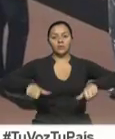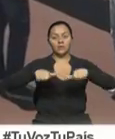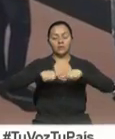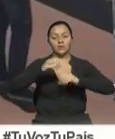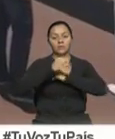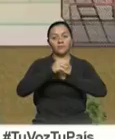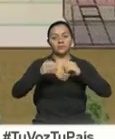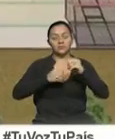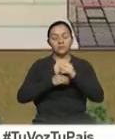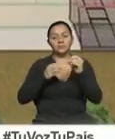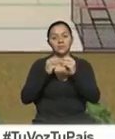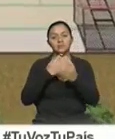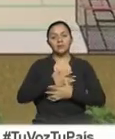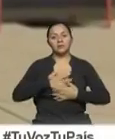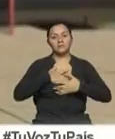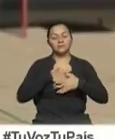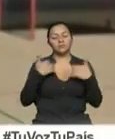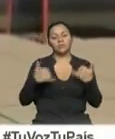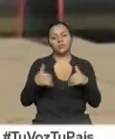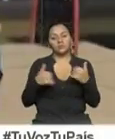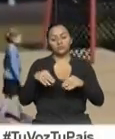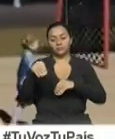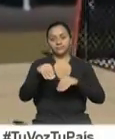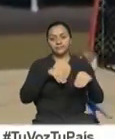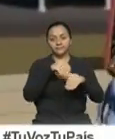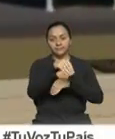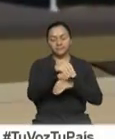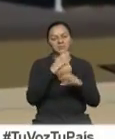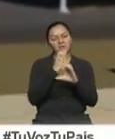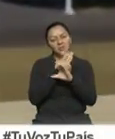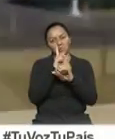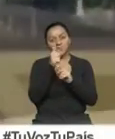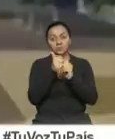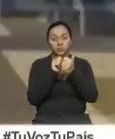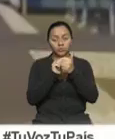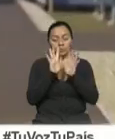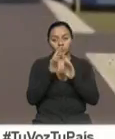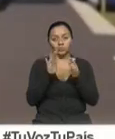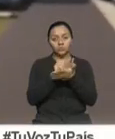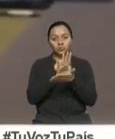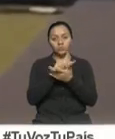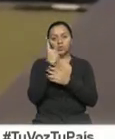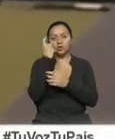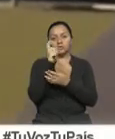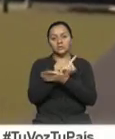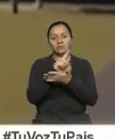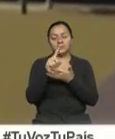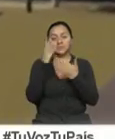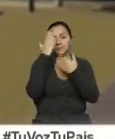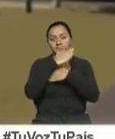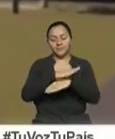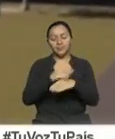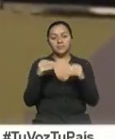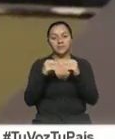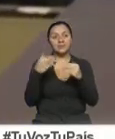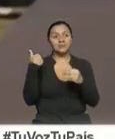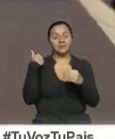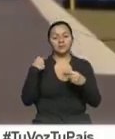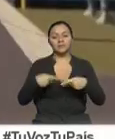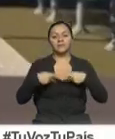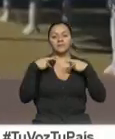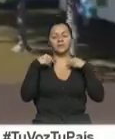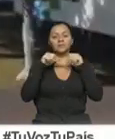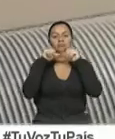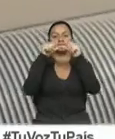y áreas de esparcimiento lúdico. Se calcula que cada escuela se construye en 11 semanas, las cuales contarán con una vida útil